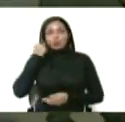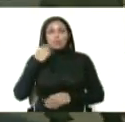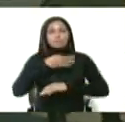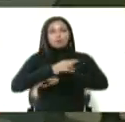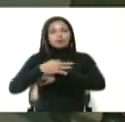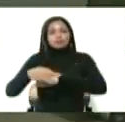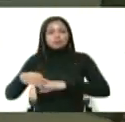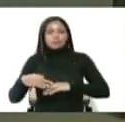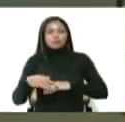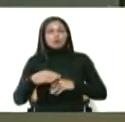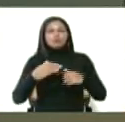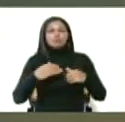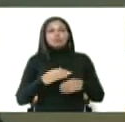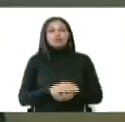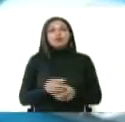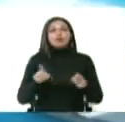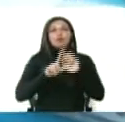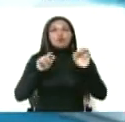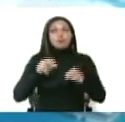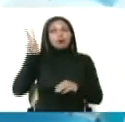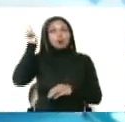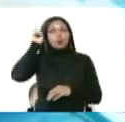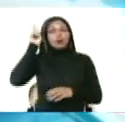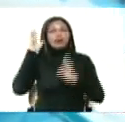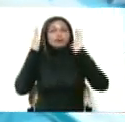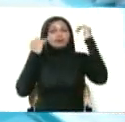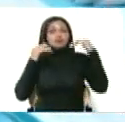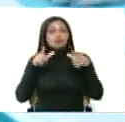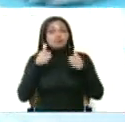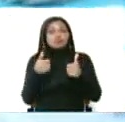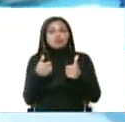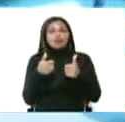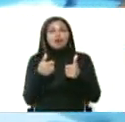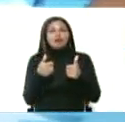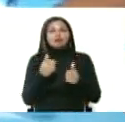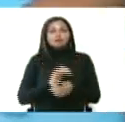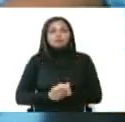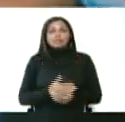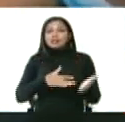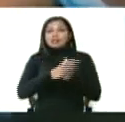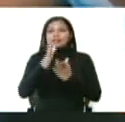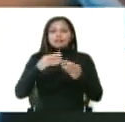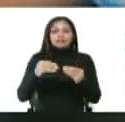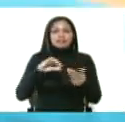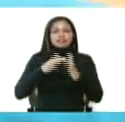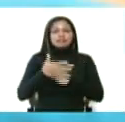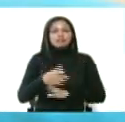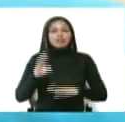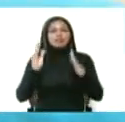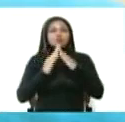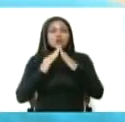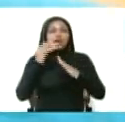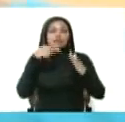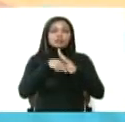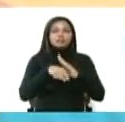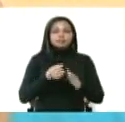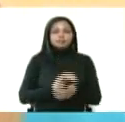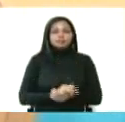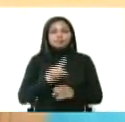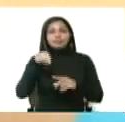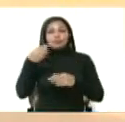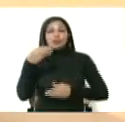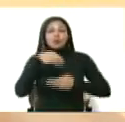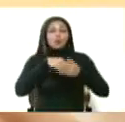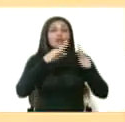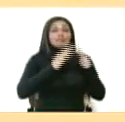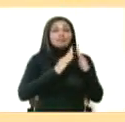Guajira, la alcaldesa del municipio de Semprún, que nos ha permitido atenderlos y garantizarles que van a estar en su casa, eso sí, después de la